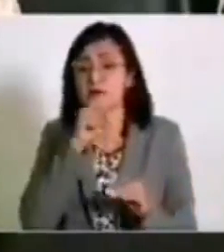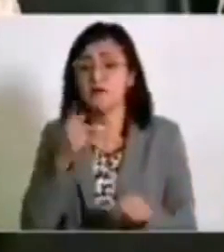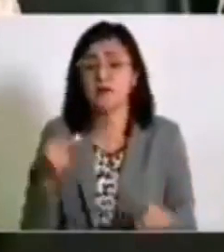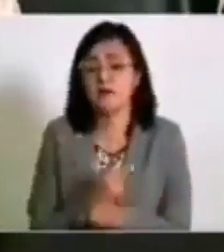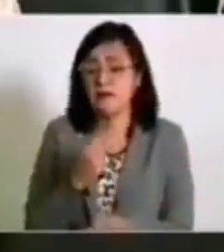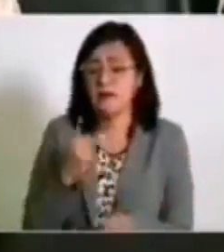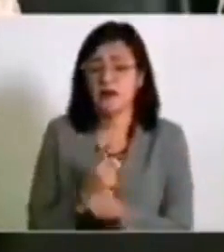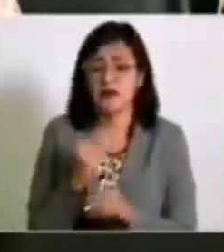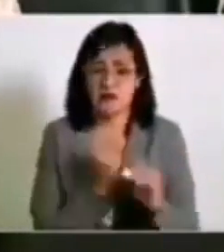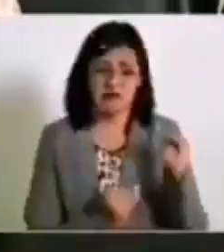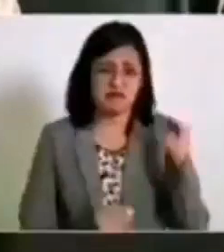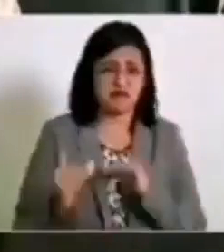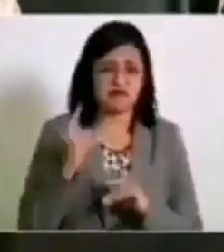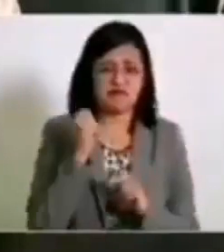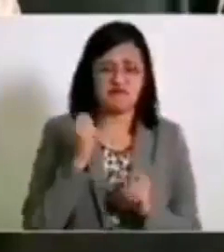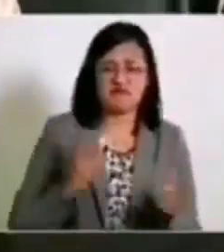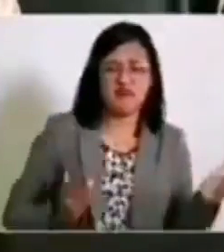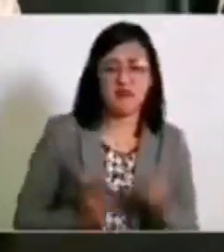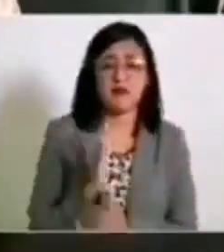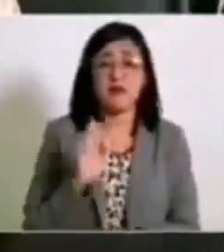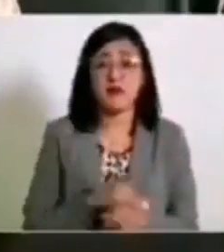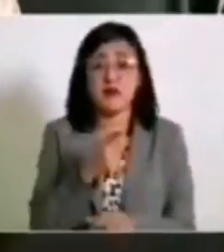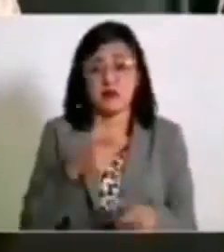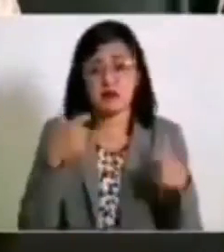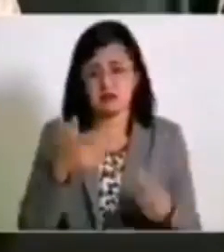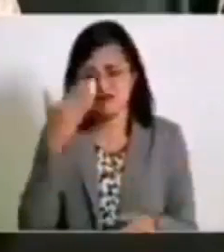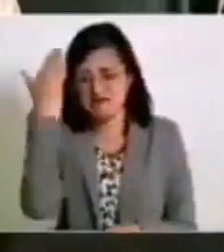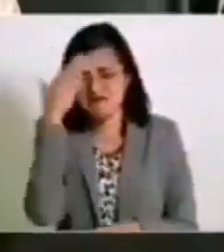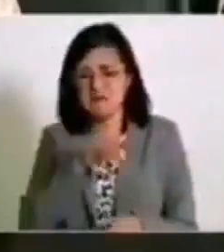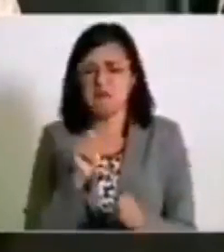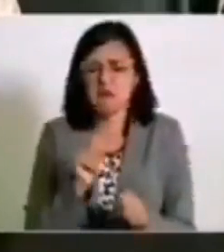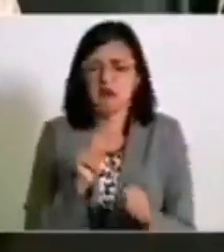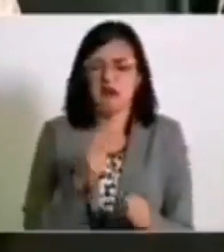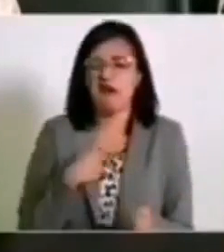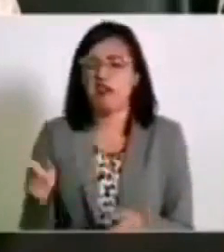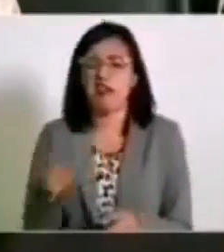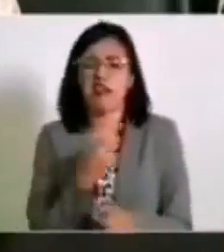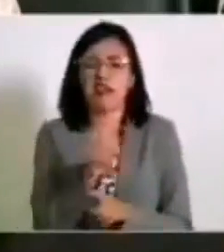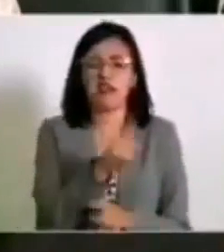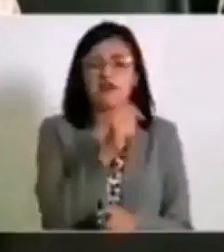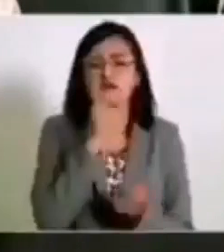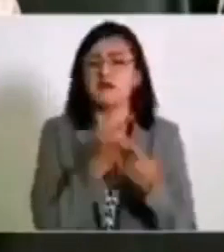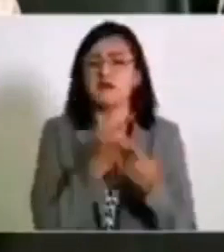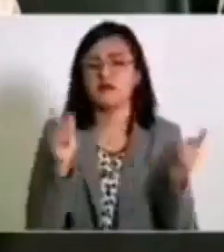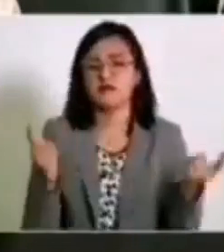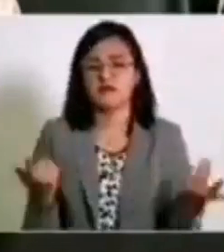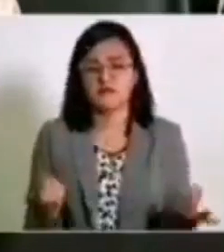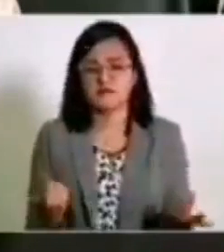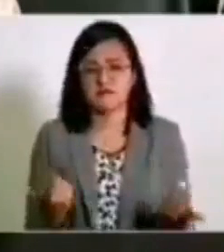seguir pasando por encima de cualquiera, porque saben que por dinero podrán salir siempre libres.